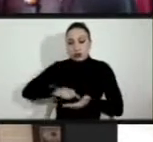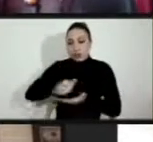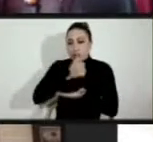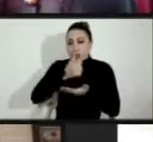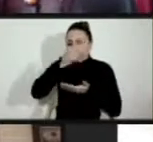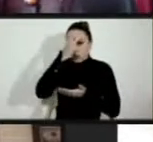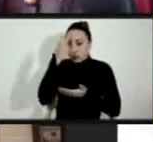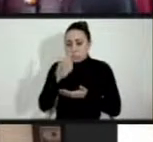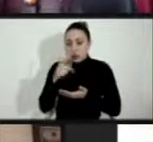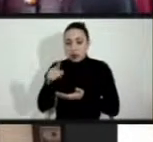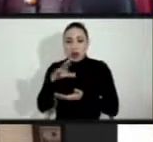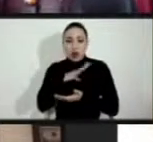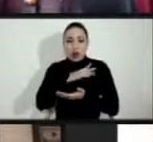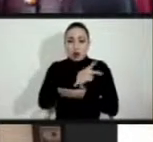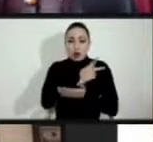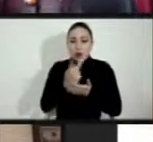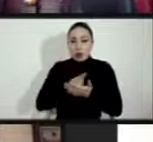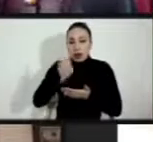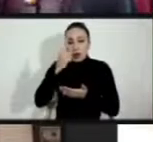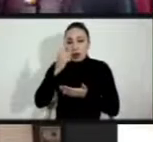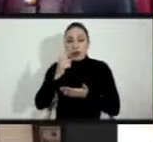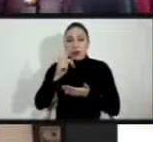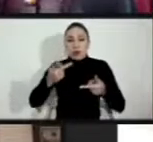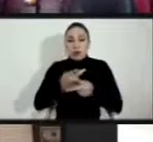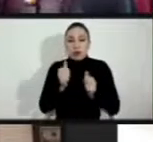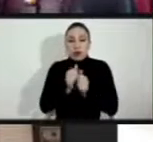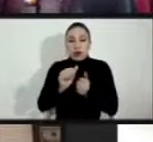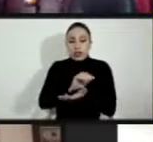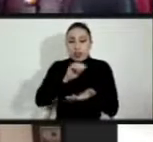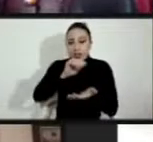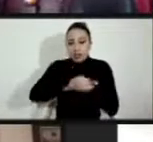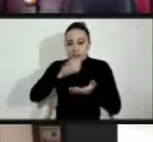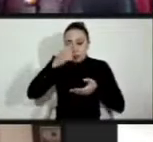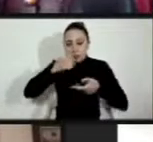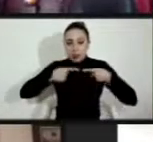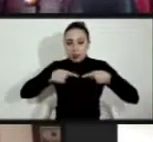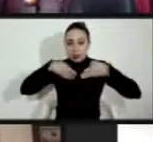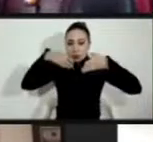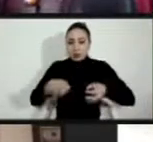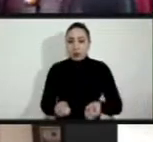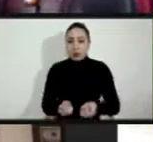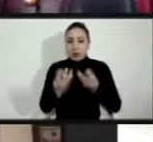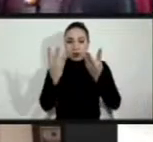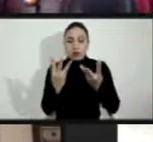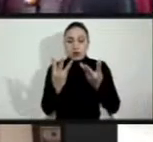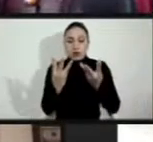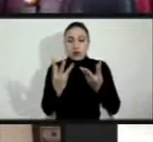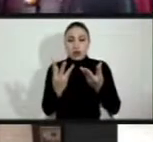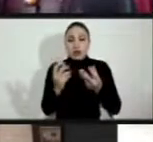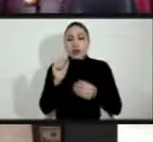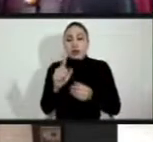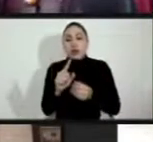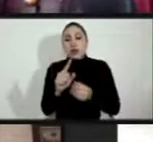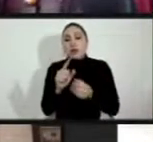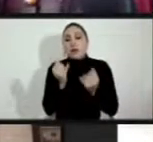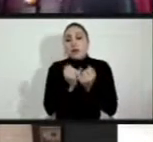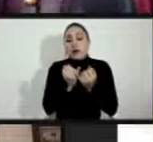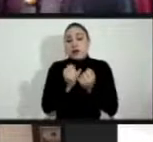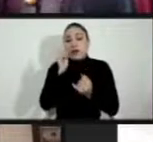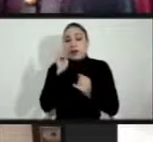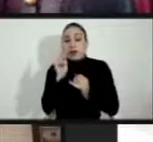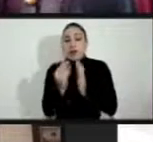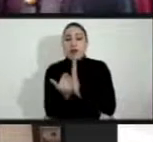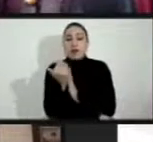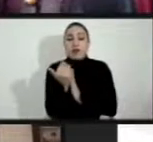actas de defunción, a efecto de que sea posible conocer la totalidad de actas generales y, en consecuencia, el exceso de mortalidad